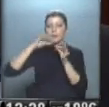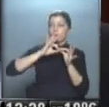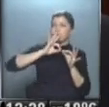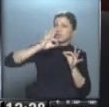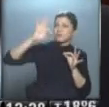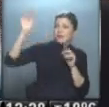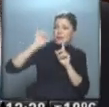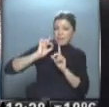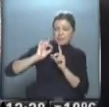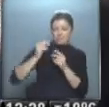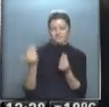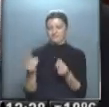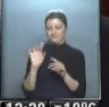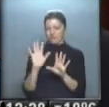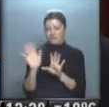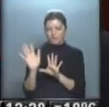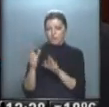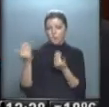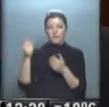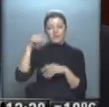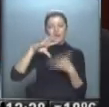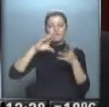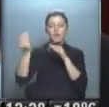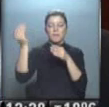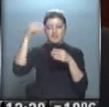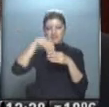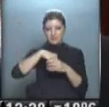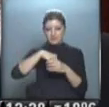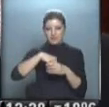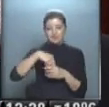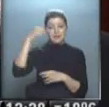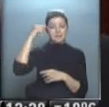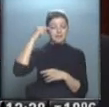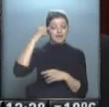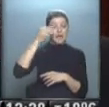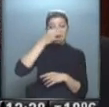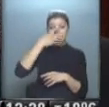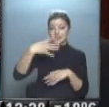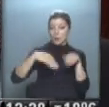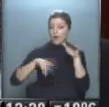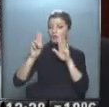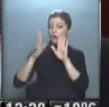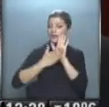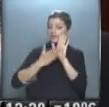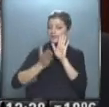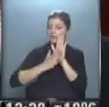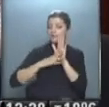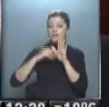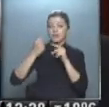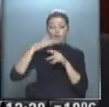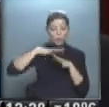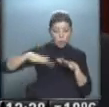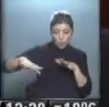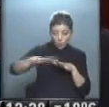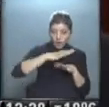mismo sistema. Por lo tanto, tiene que ver con esta integralidad, con pensar que las 24 licencias le permiten cubrir un área